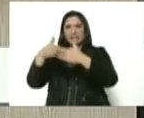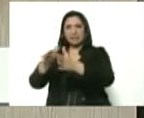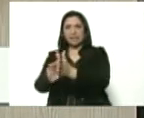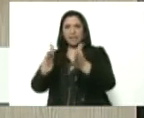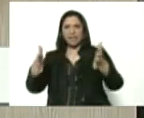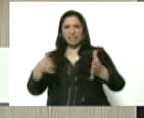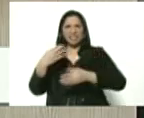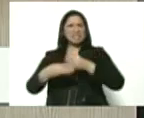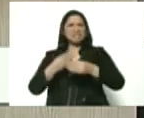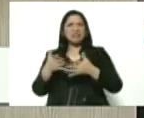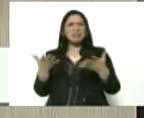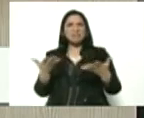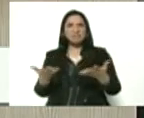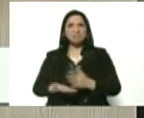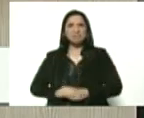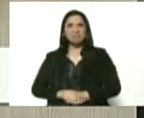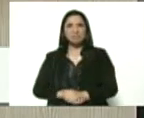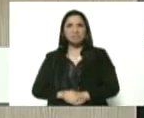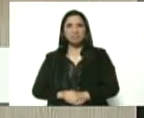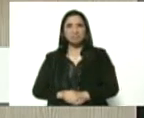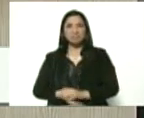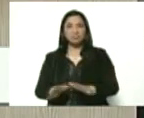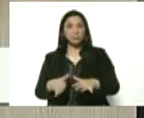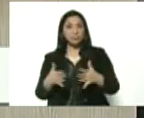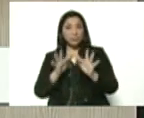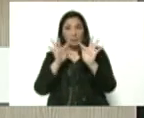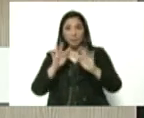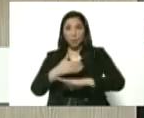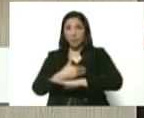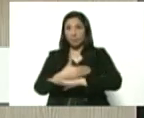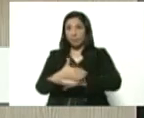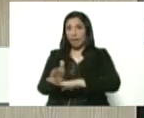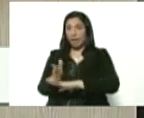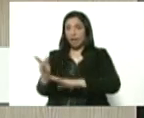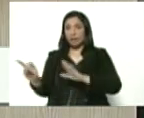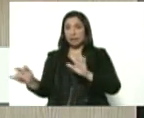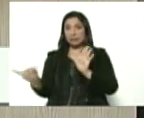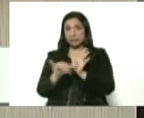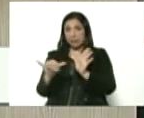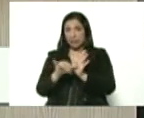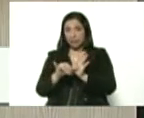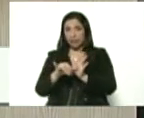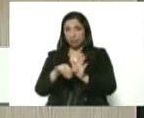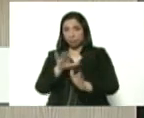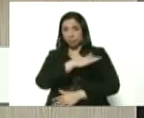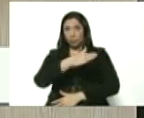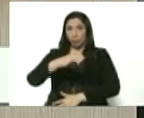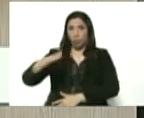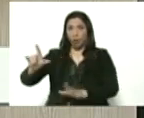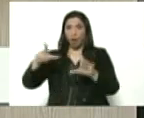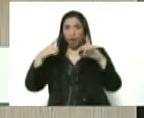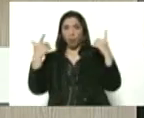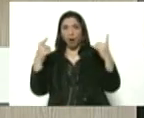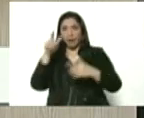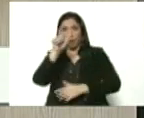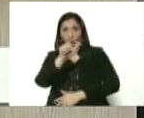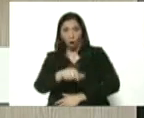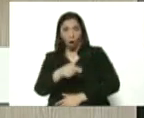de la lancha grande? Cuando de manera tardía se acercan a las costas de La Guaira, Antonio